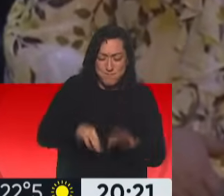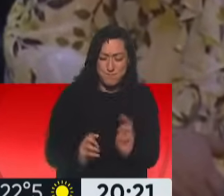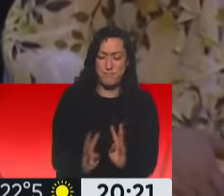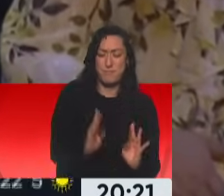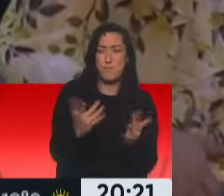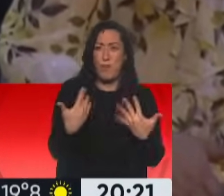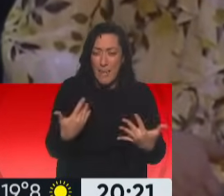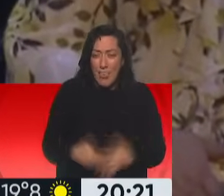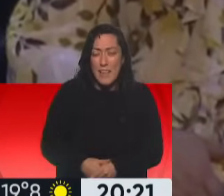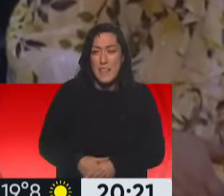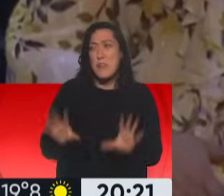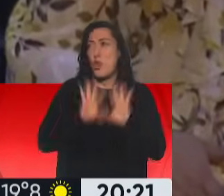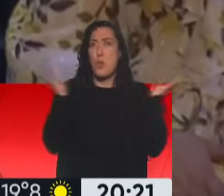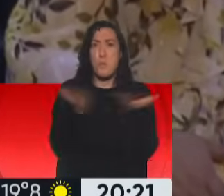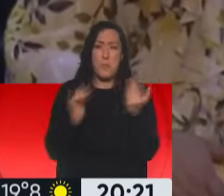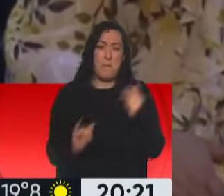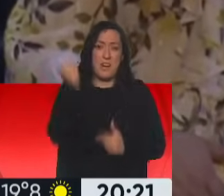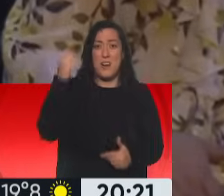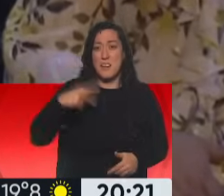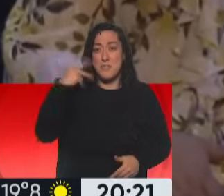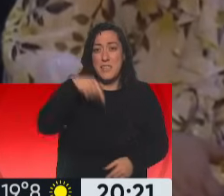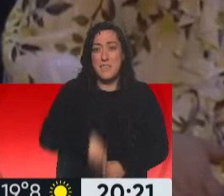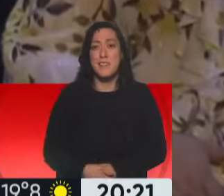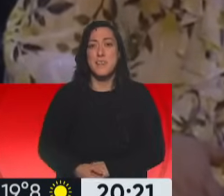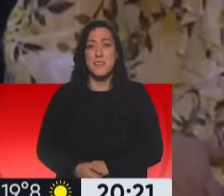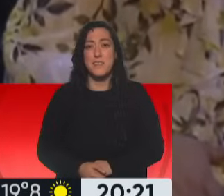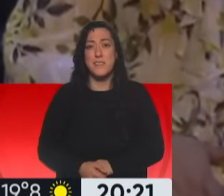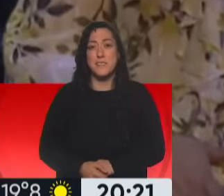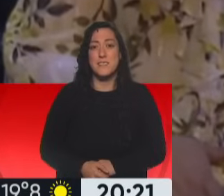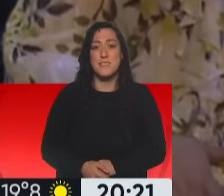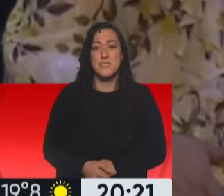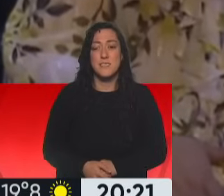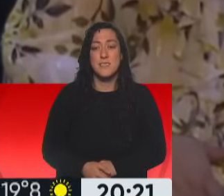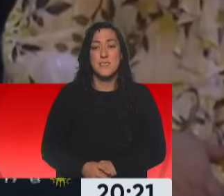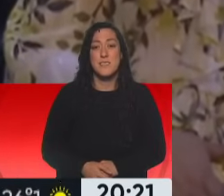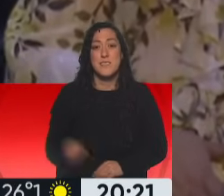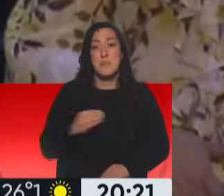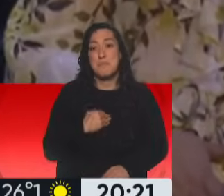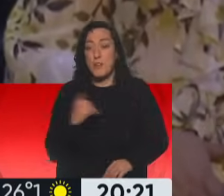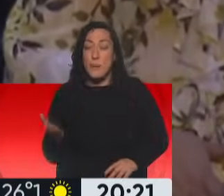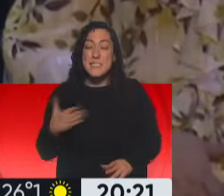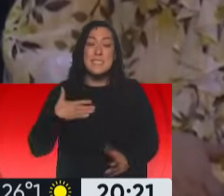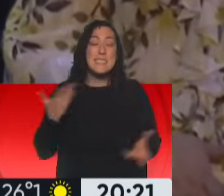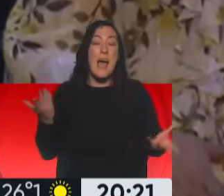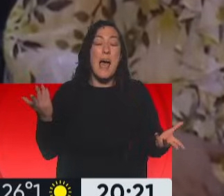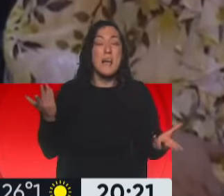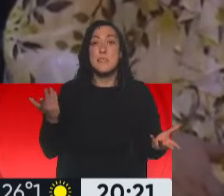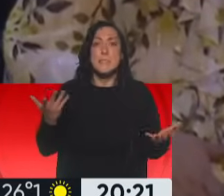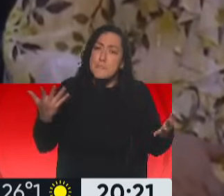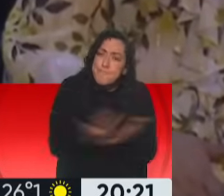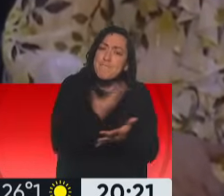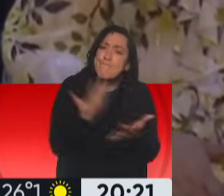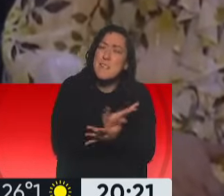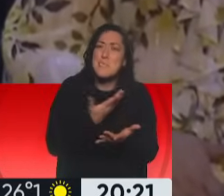planeta. Sin embargo, durante décadas, el interior productivo de nuestro país fue víctima de un